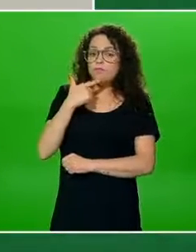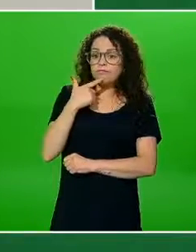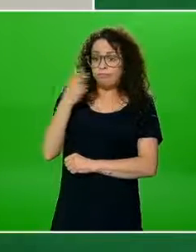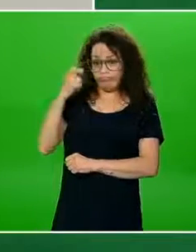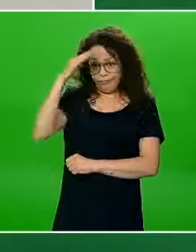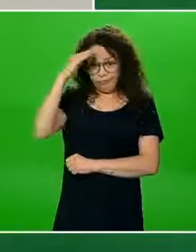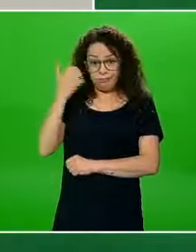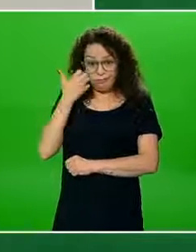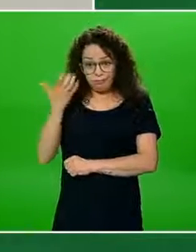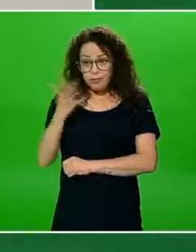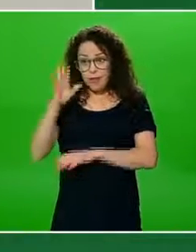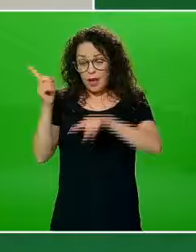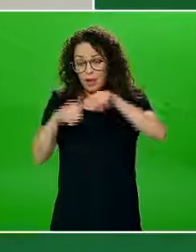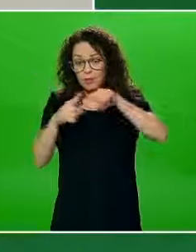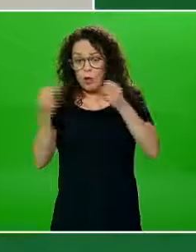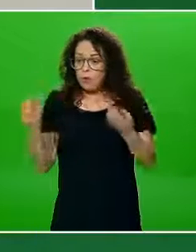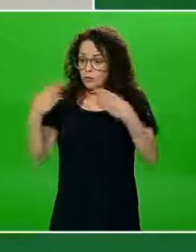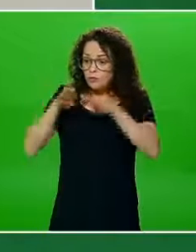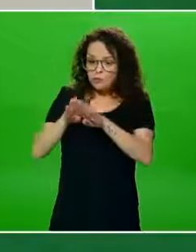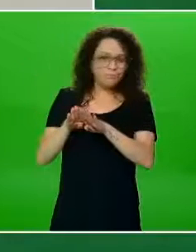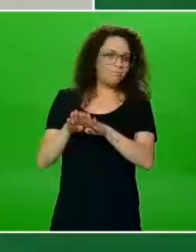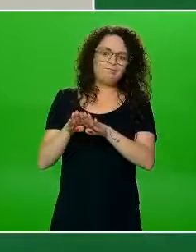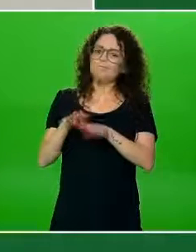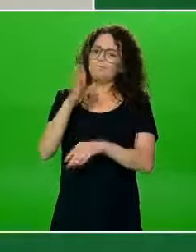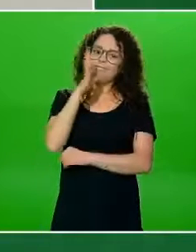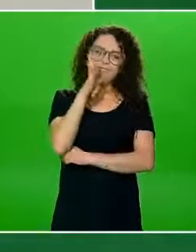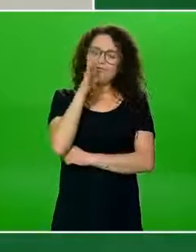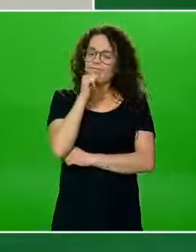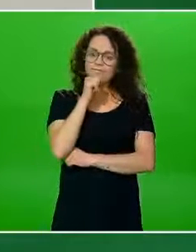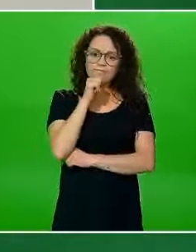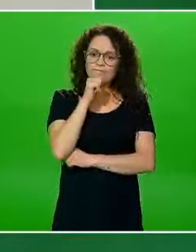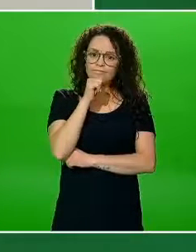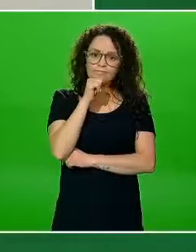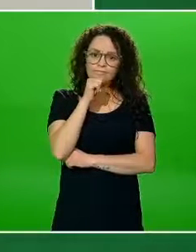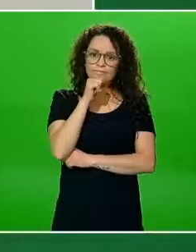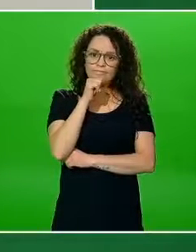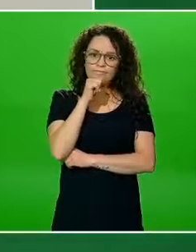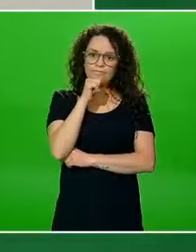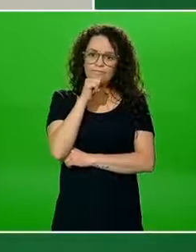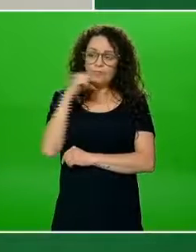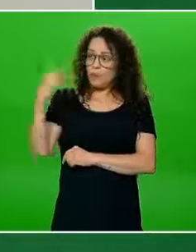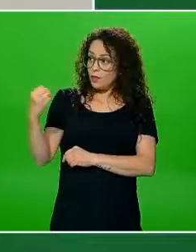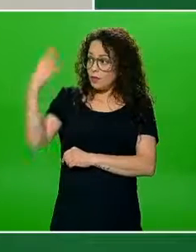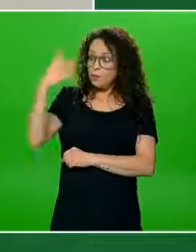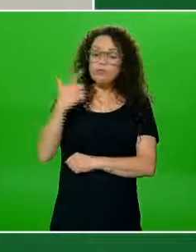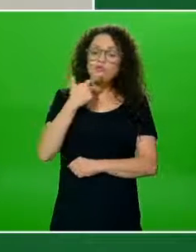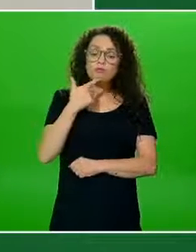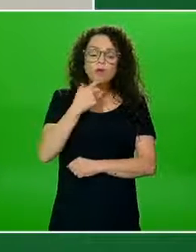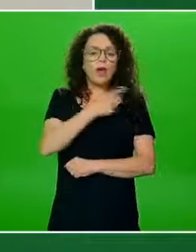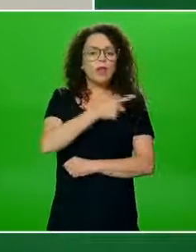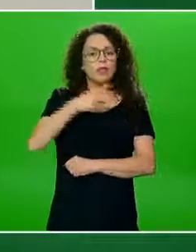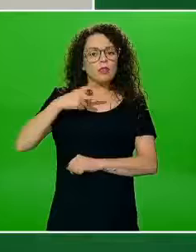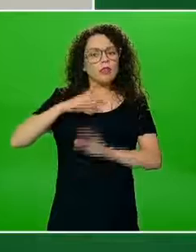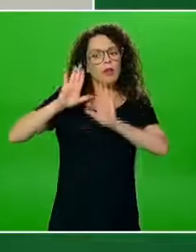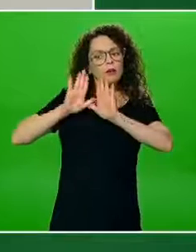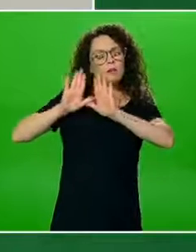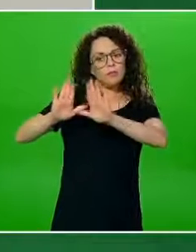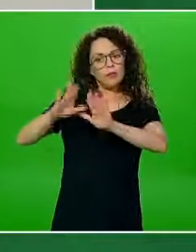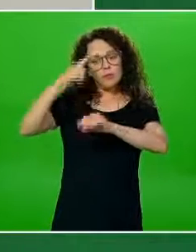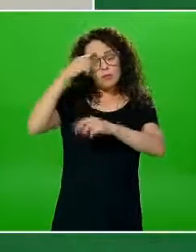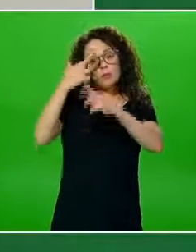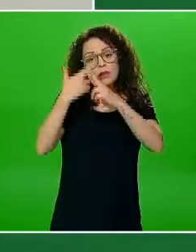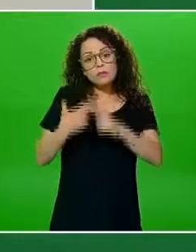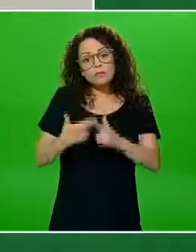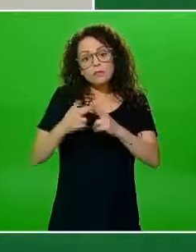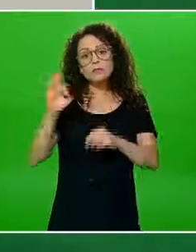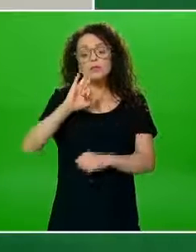mismo lineamiento lo dice, ¿no? Mientras estoy en naranja y rojo, debo de mantener la capacidad hospitalaria